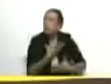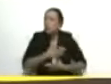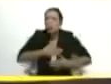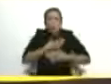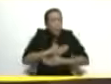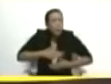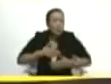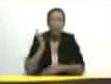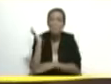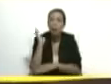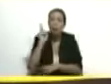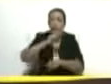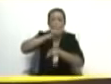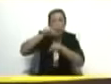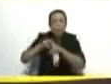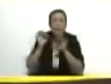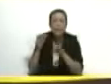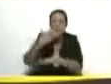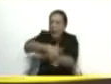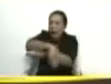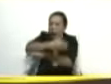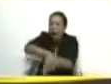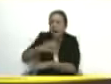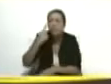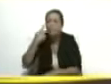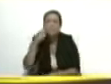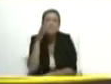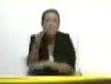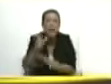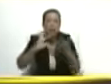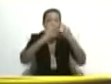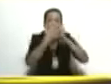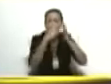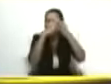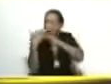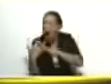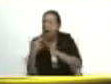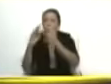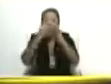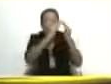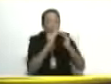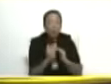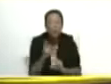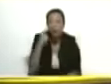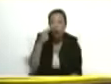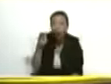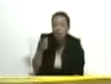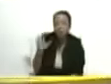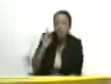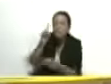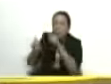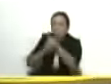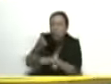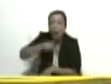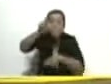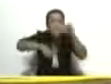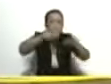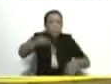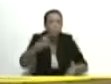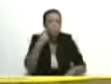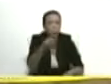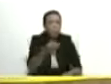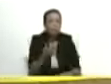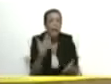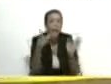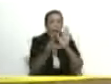el parlamentarismo social de calle, ir a los barrios, a las comunidades, consultar